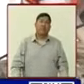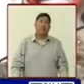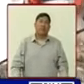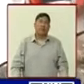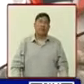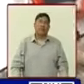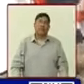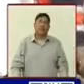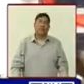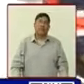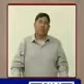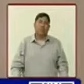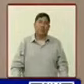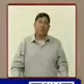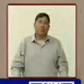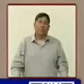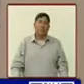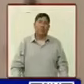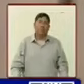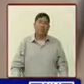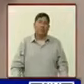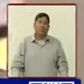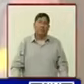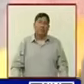Las casas han sido deshabitadas.